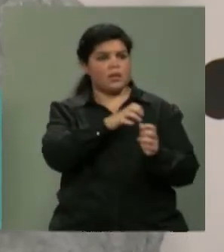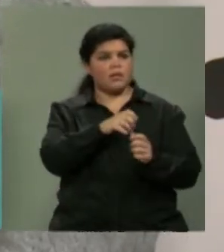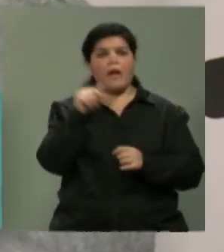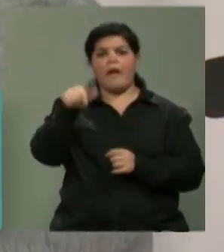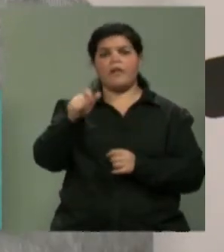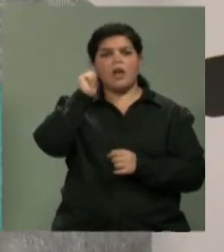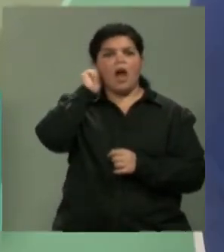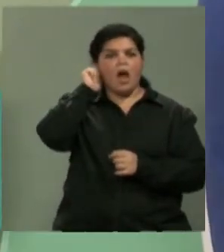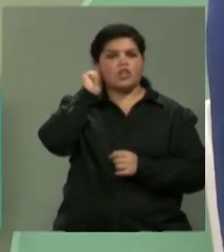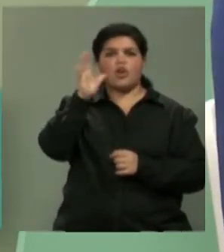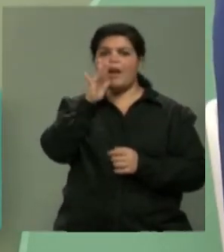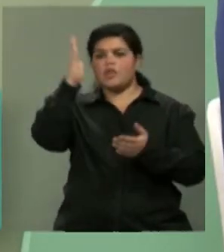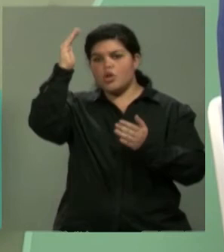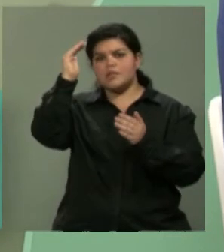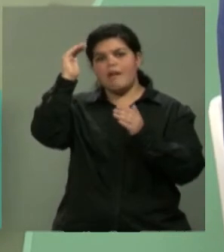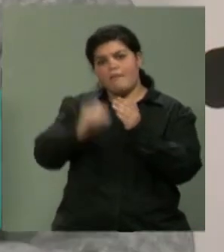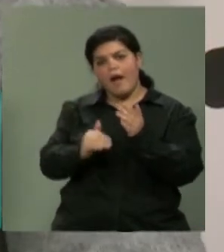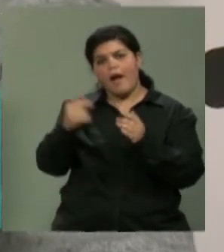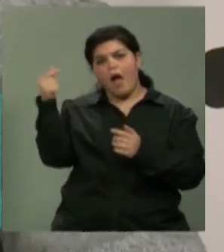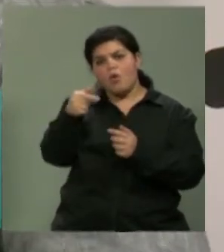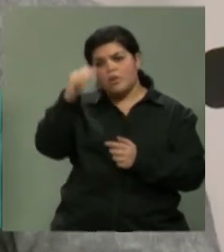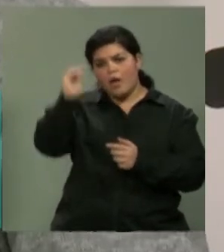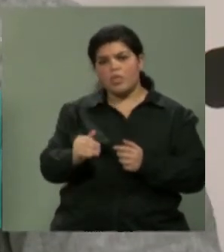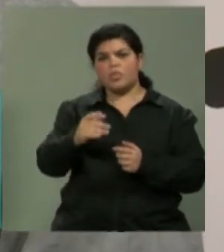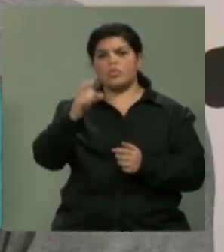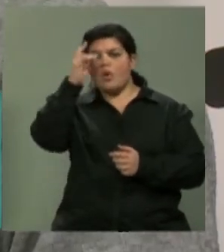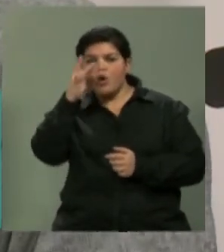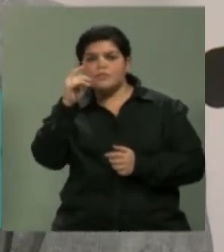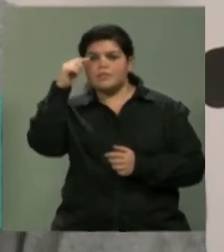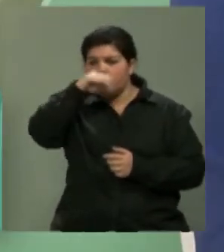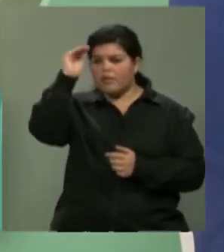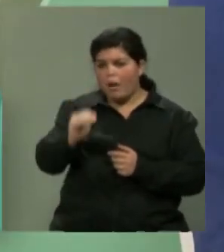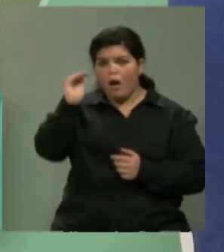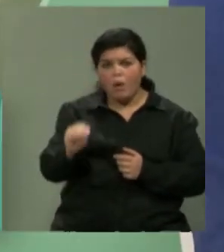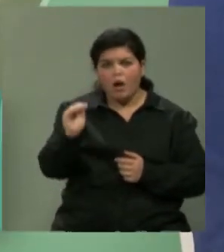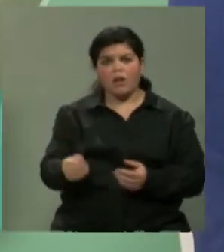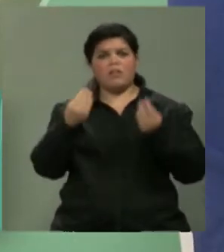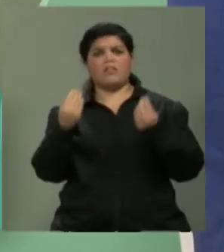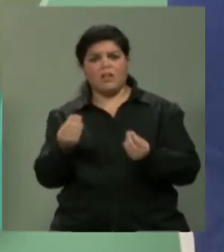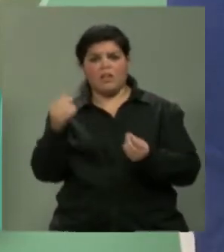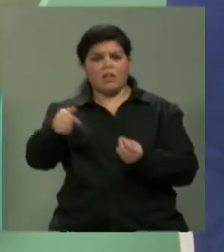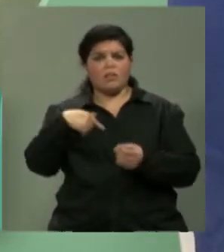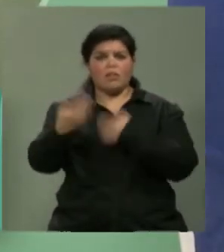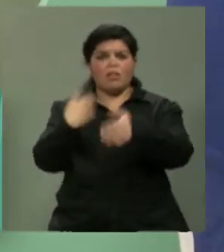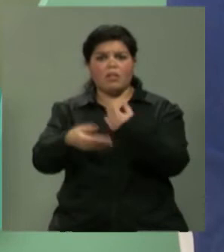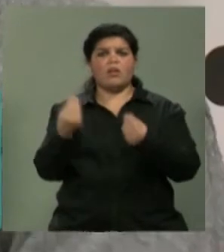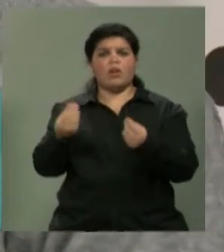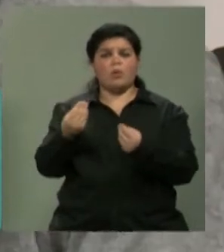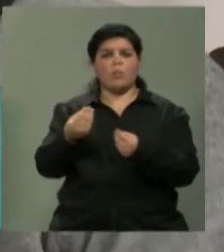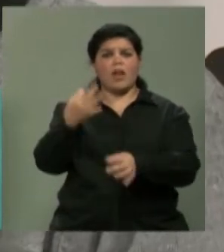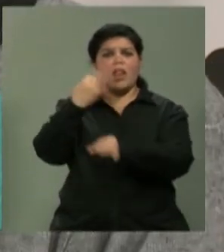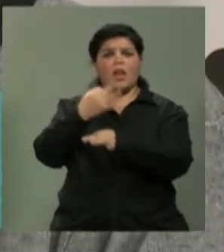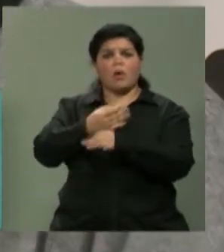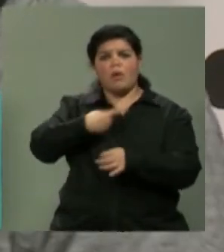lo mismo. 14, En van el a caso querer bajar que de el pibe 14, después lo van a delinque. querer bajar a 12, después a 7. En el caso de que el pibe Van a comete seguir el construyendo delito. cárcel en vez de escuela, seguir dando